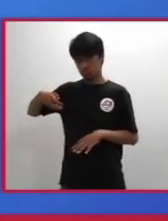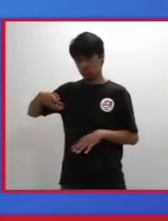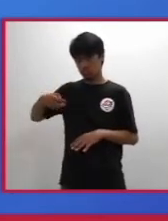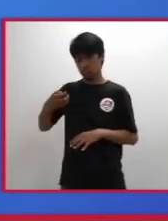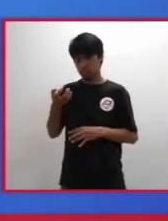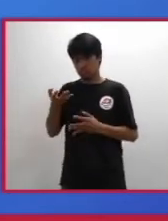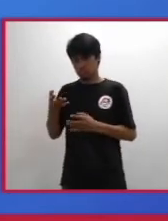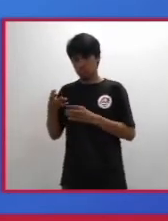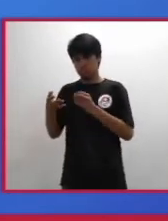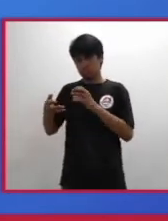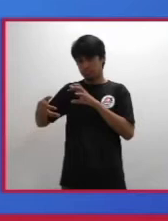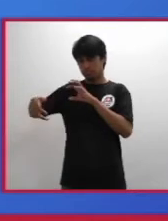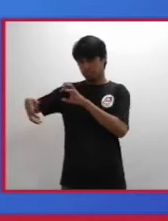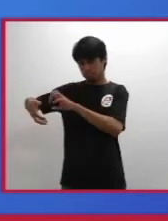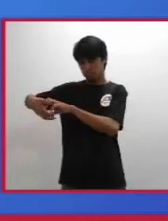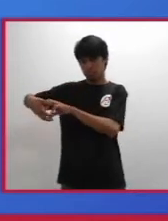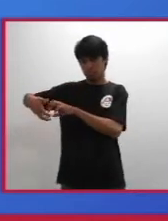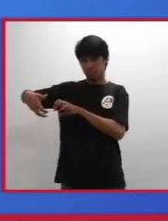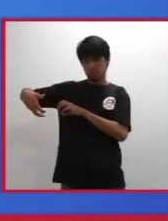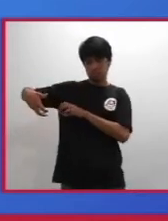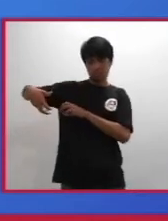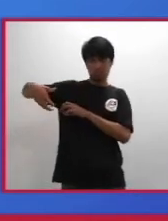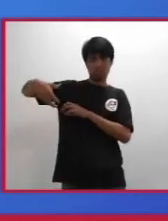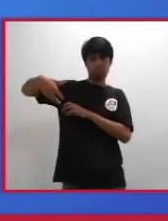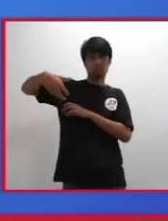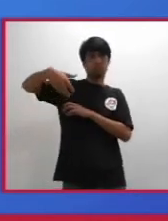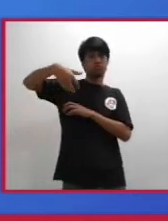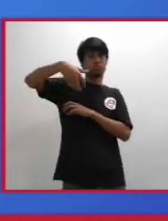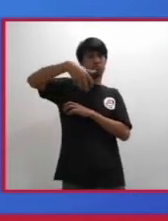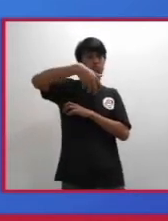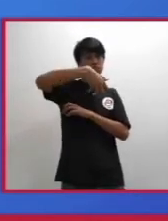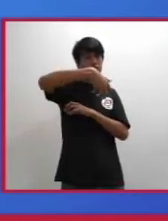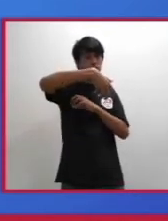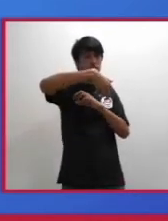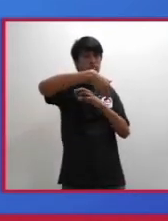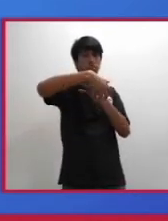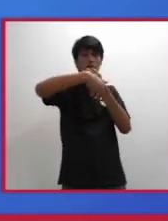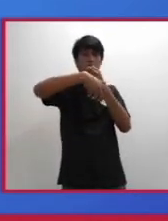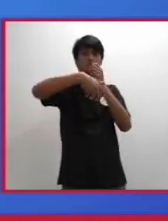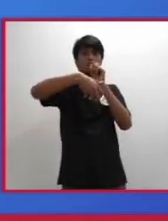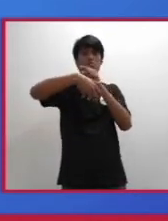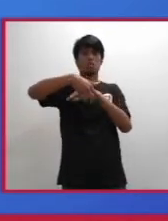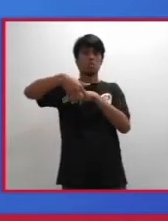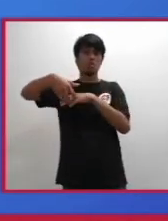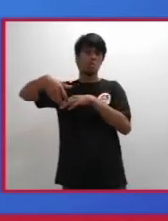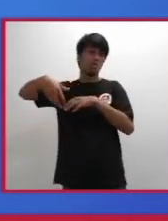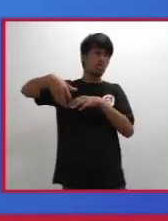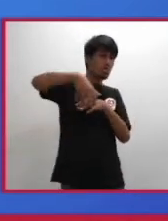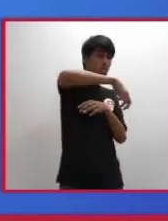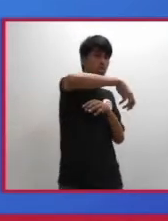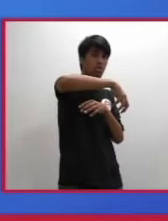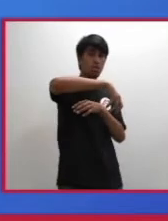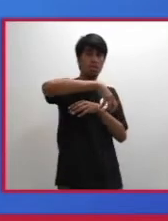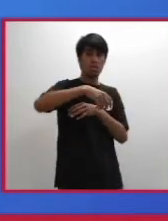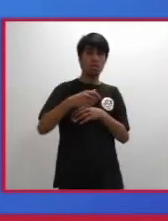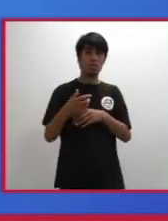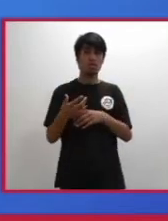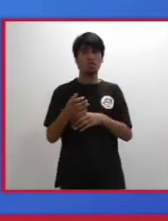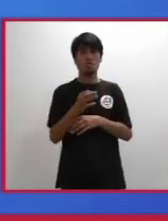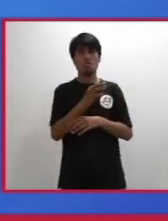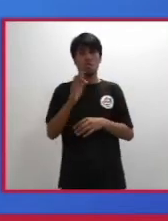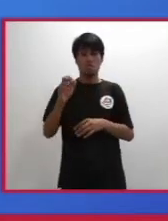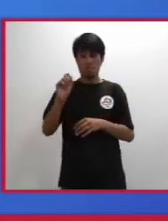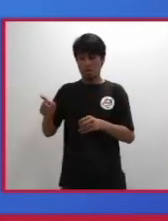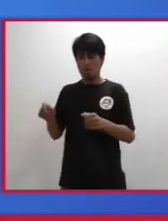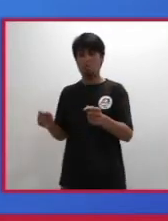la grúa o el guinche que iba a recoger la tierra, hizo un giro y sin querer apretó o